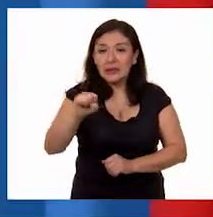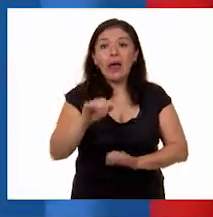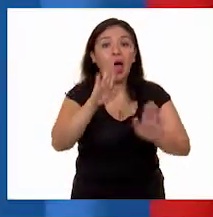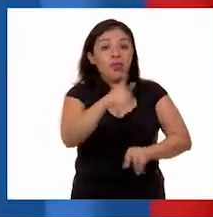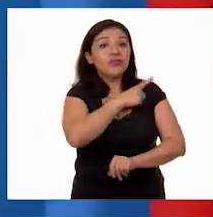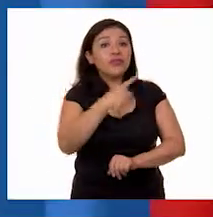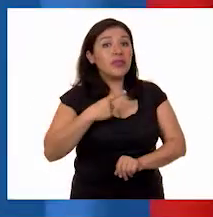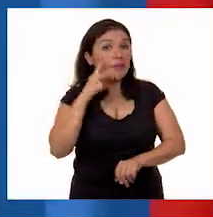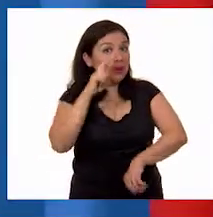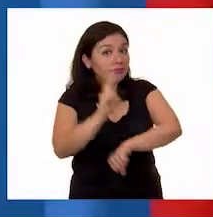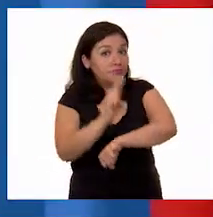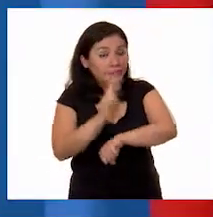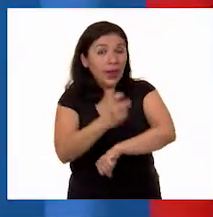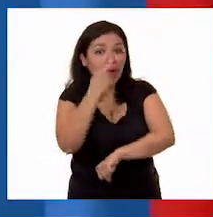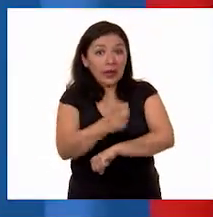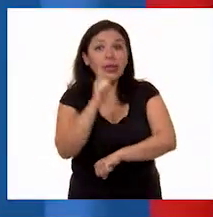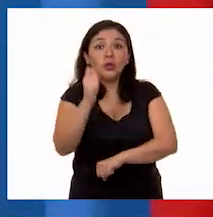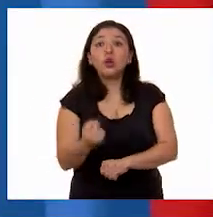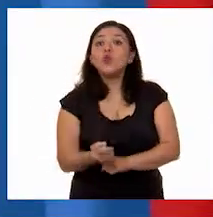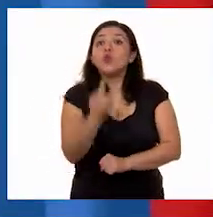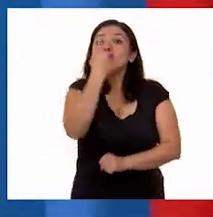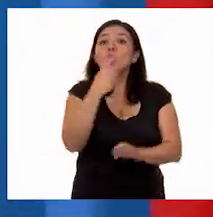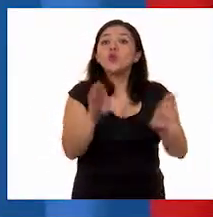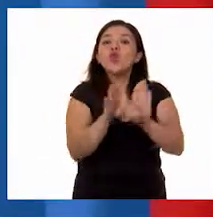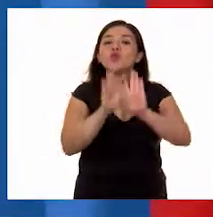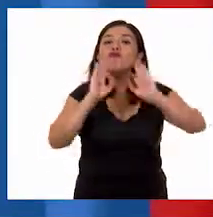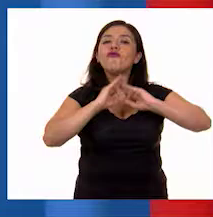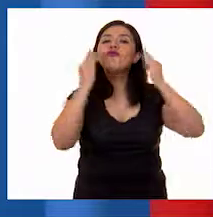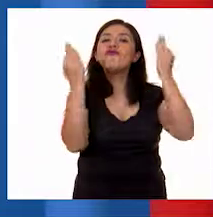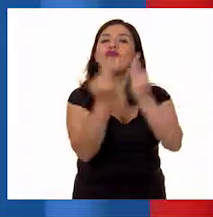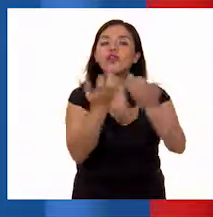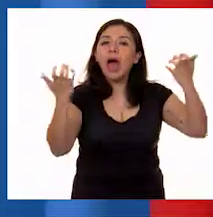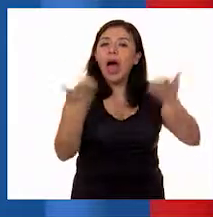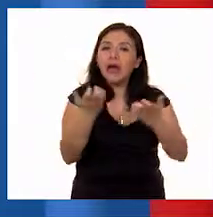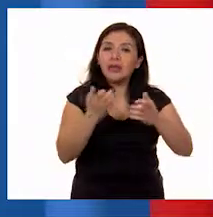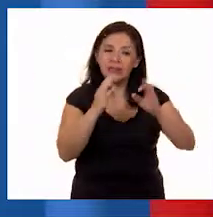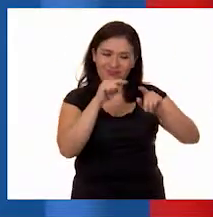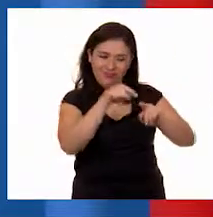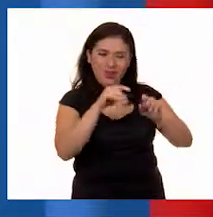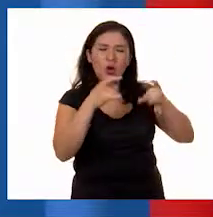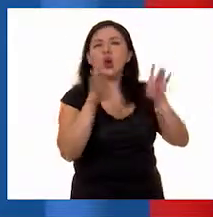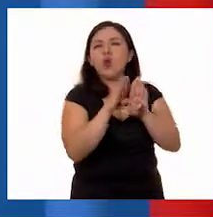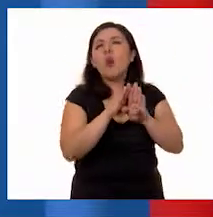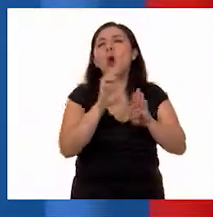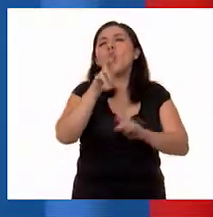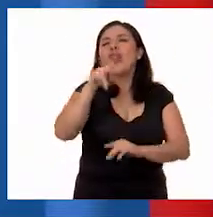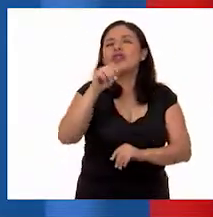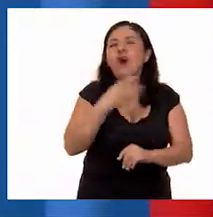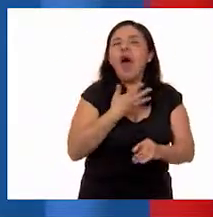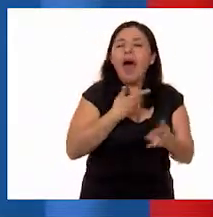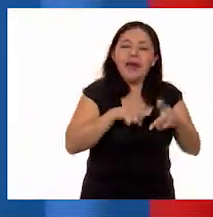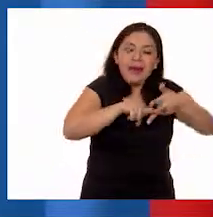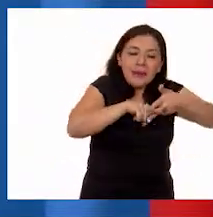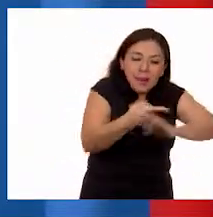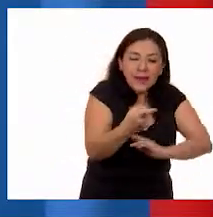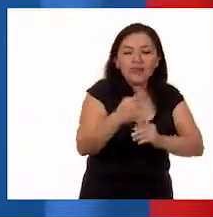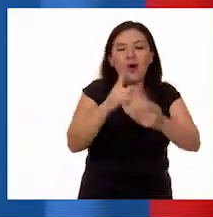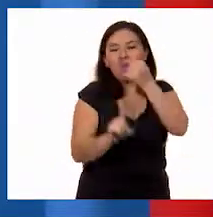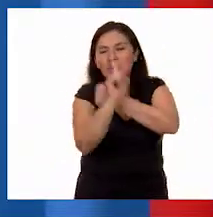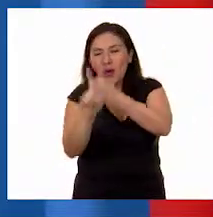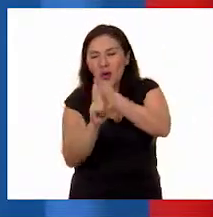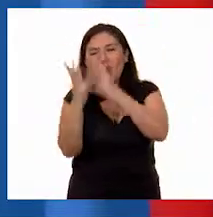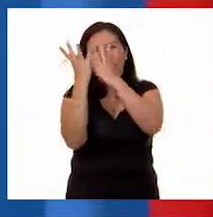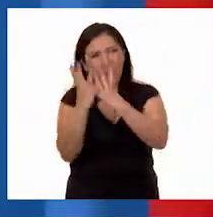tomar en cuenta que es una unidad donde la forma, es decir, la estructura, como la del cuento que tiene inicio, desarrollo y